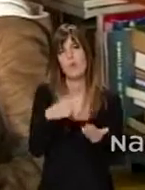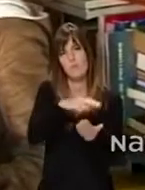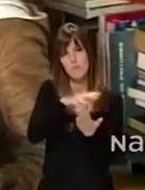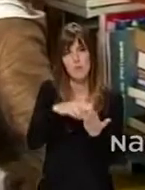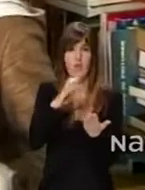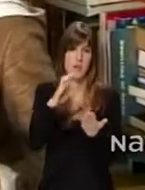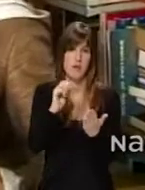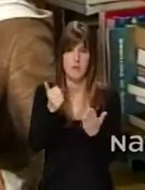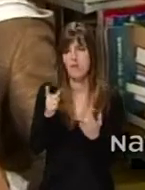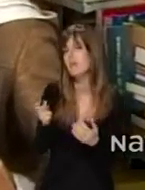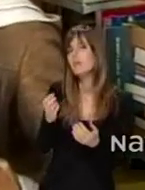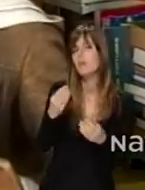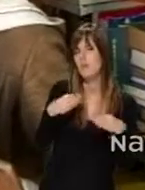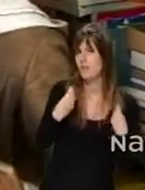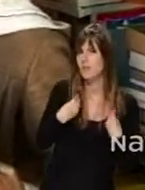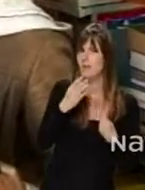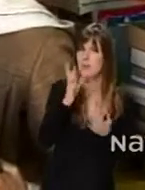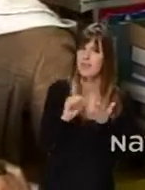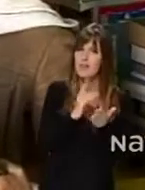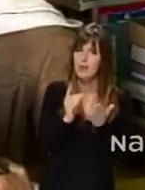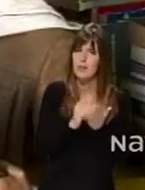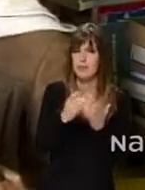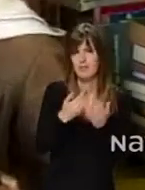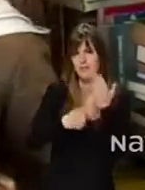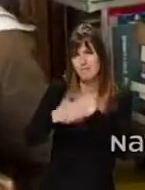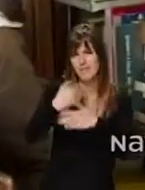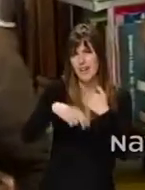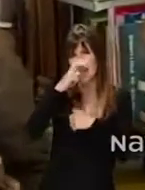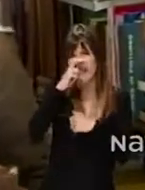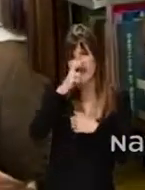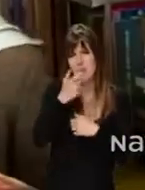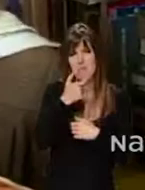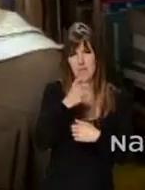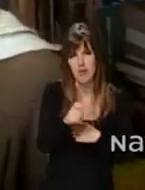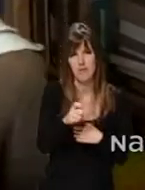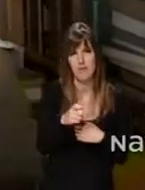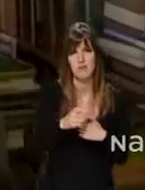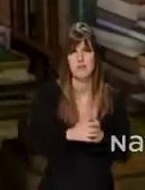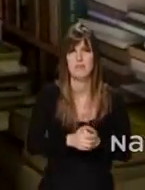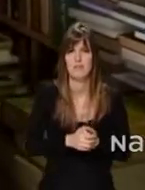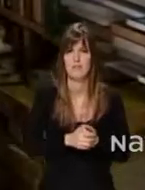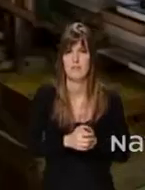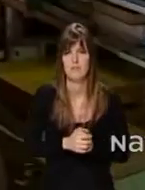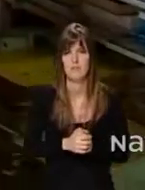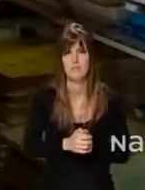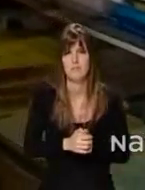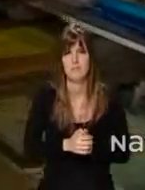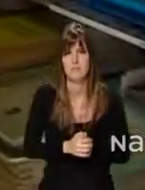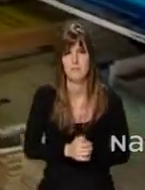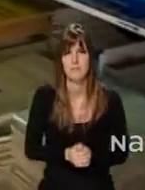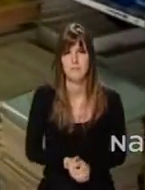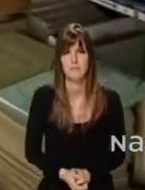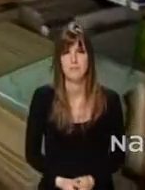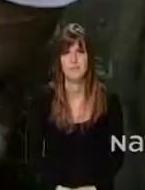por la C. Es entretenido, ¿eh? La verdad que los diccionarios antiguos. Coligación, tienen, la acción y efecto de coligarse. Tienen su gracia. La unión, trabajo, novedad, unión.